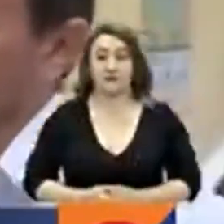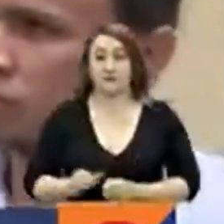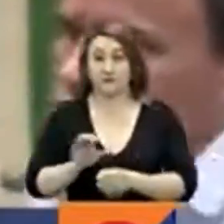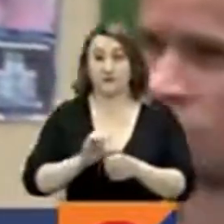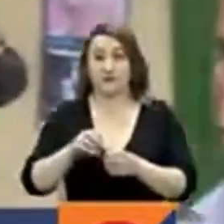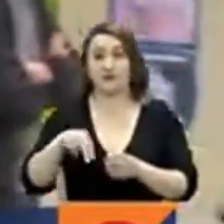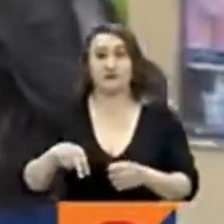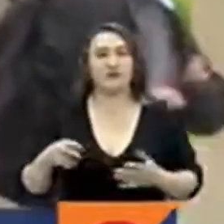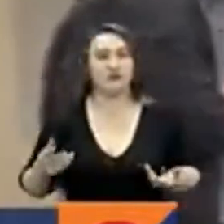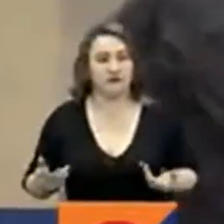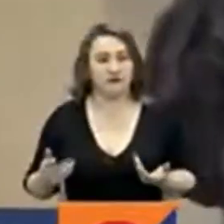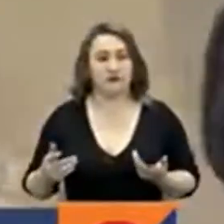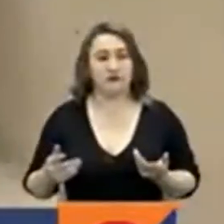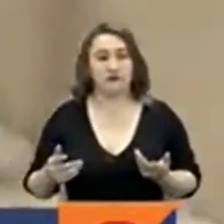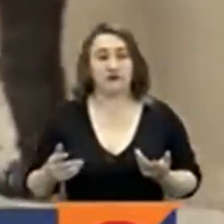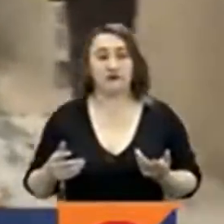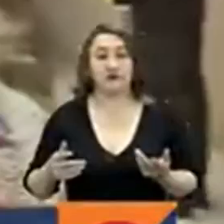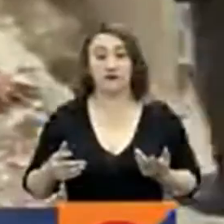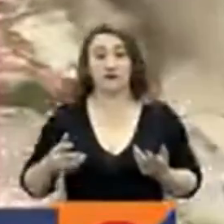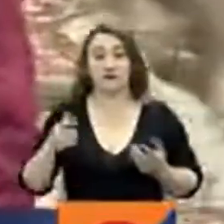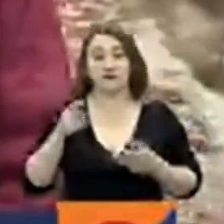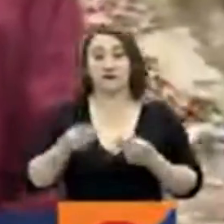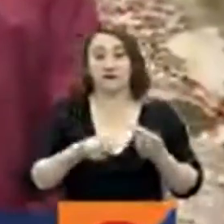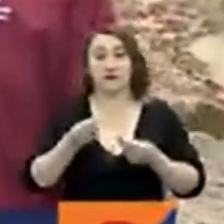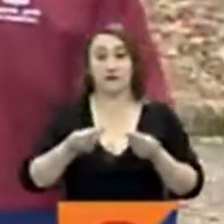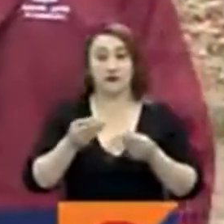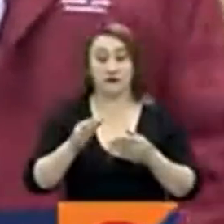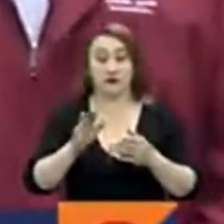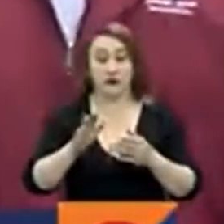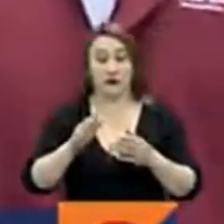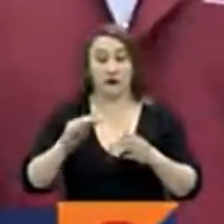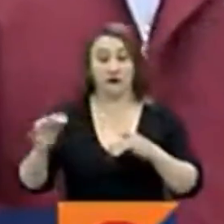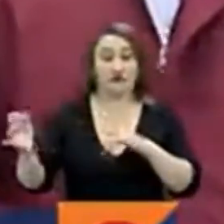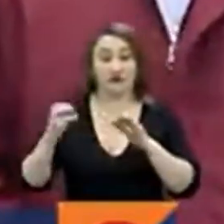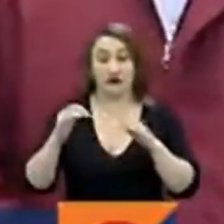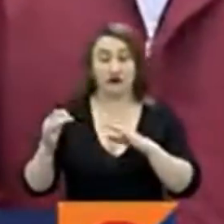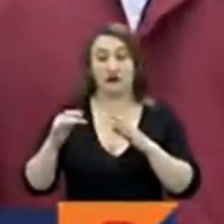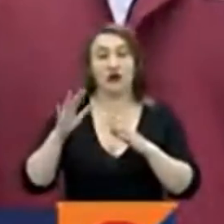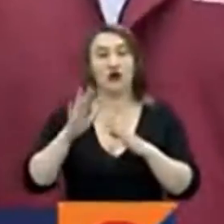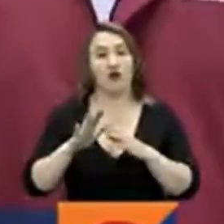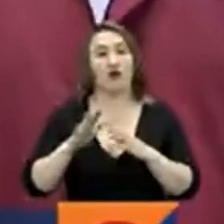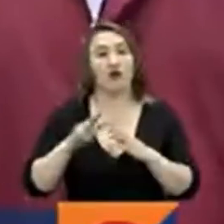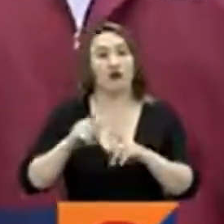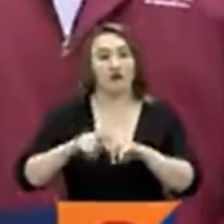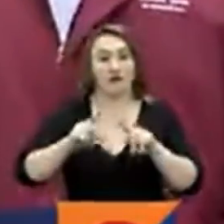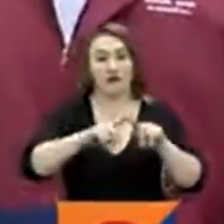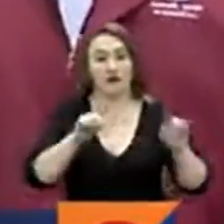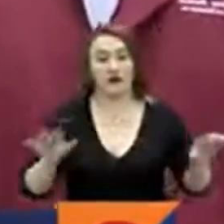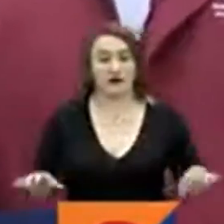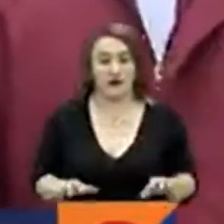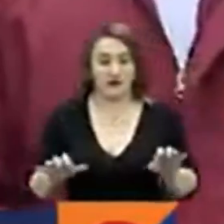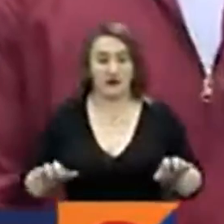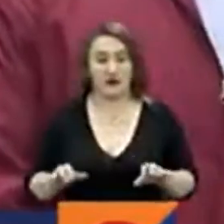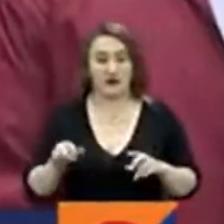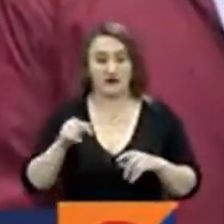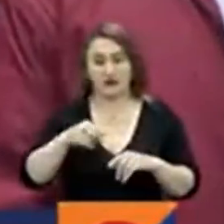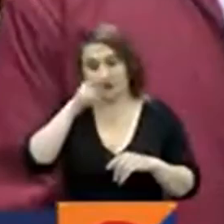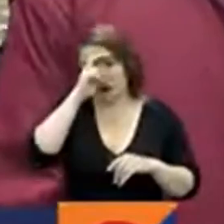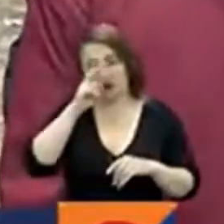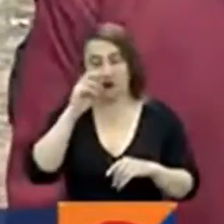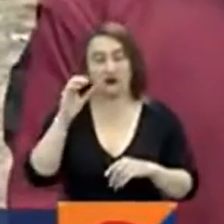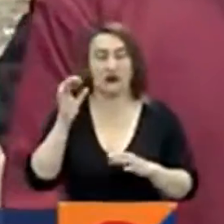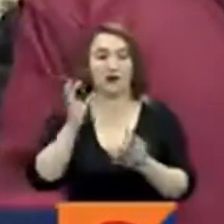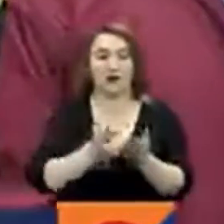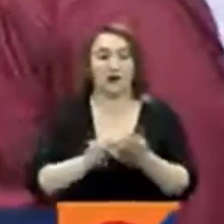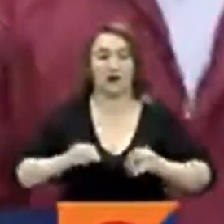luego de que se realizara al parecer un enfrentamiento entre bandas dedicadas a diferentes actividades delincuenciales en este sector del norte de la capital colombiana.